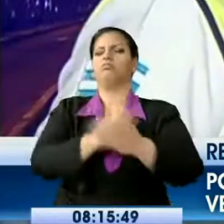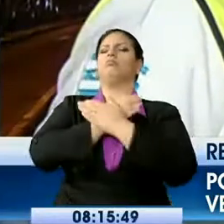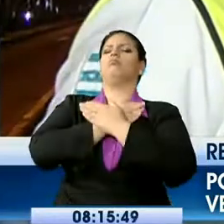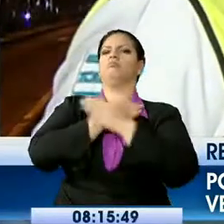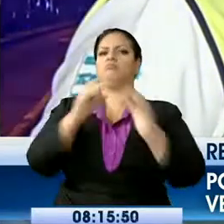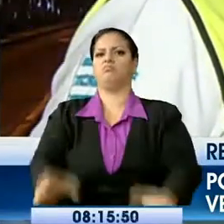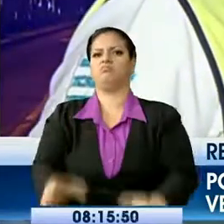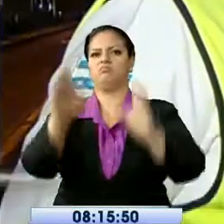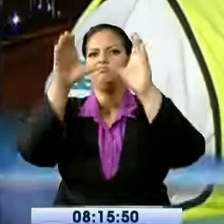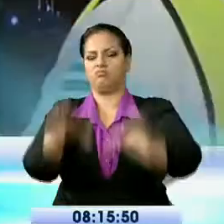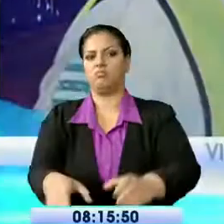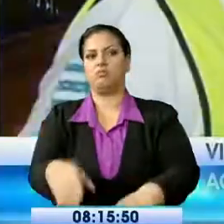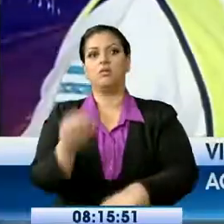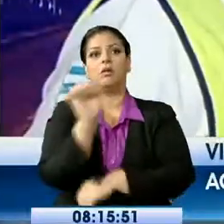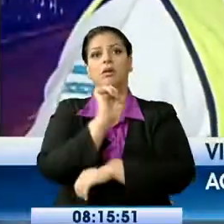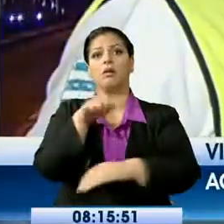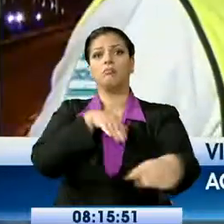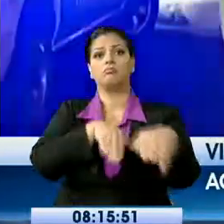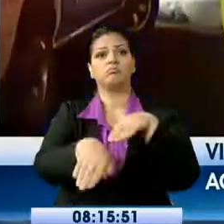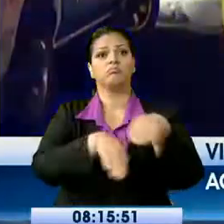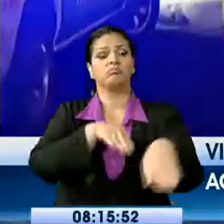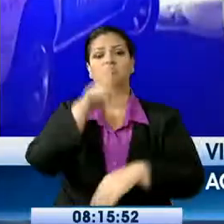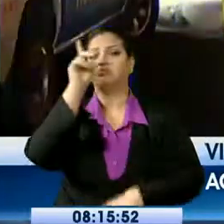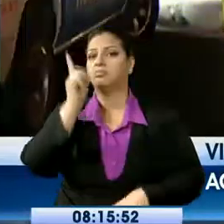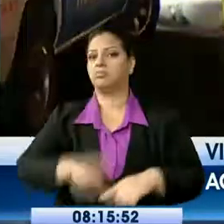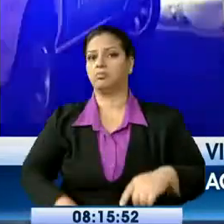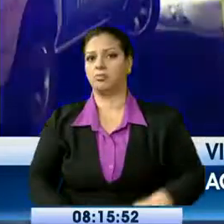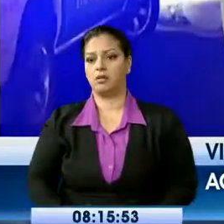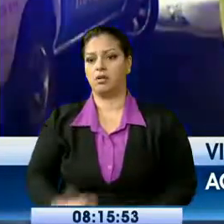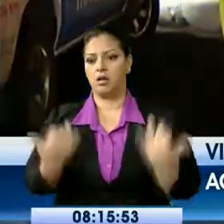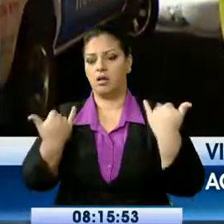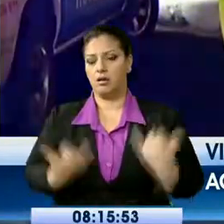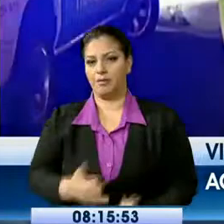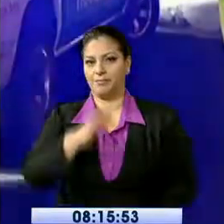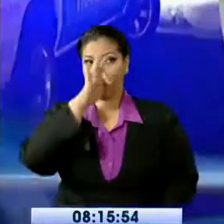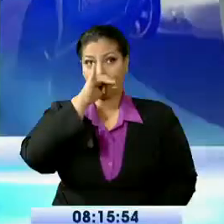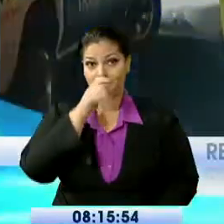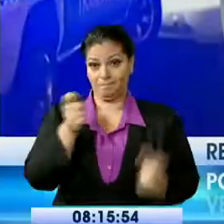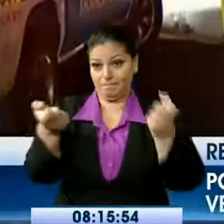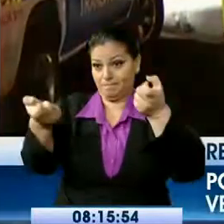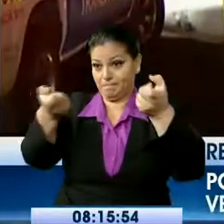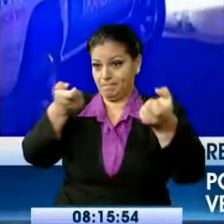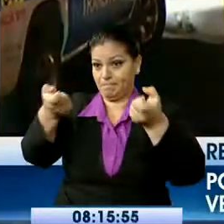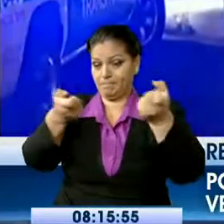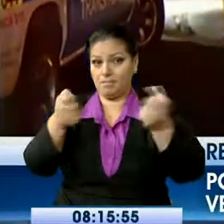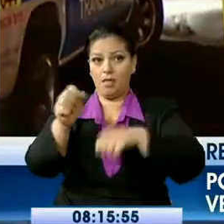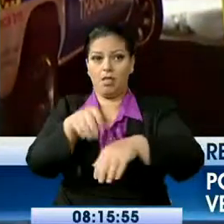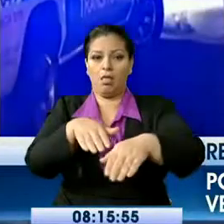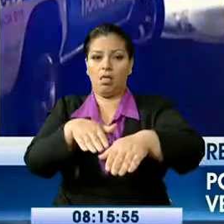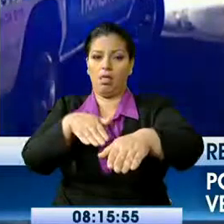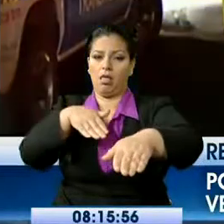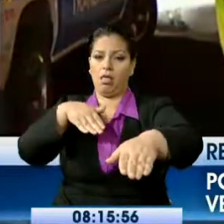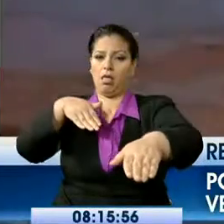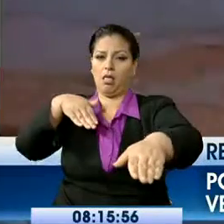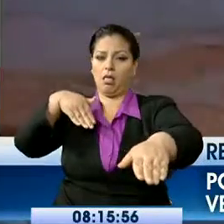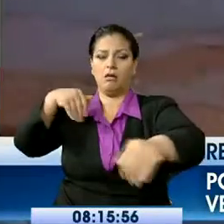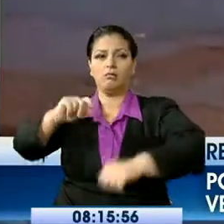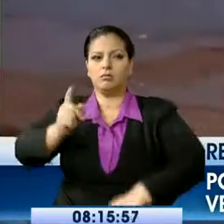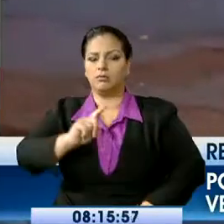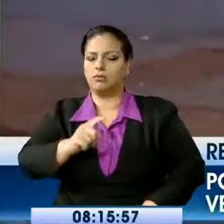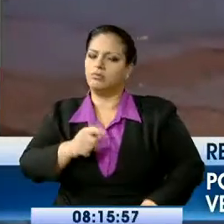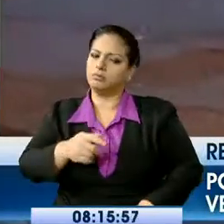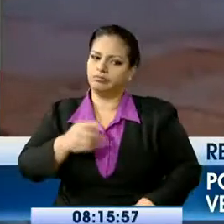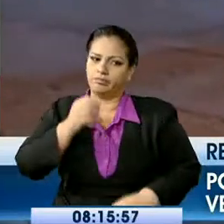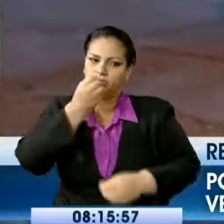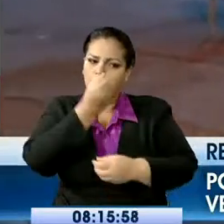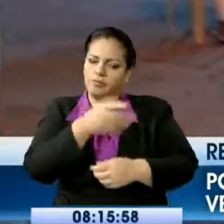nosotros bloqueando lo que es la vía para que los vehículos no vayan a obstaculizar y obviamente para que se dirijan por otro punto.